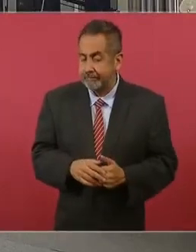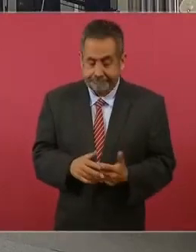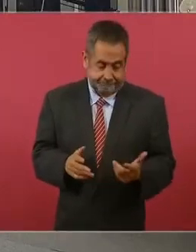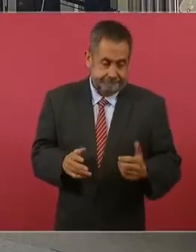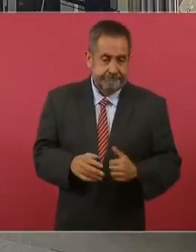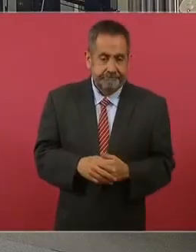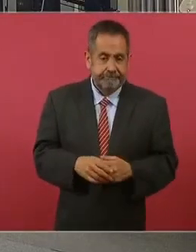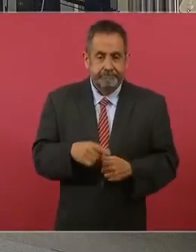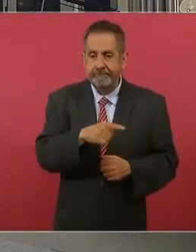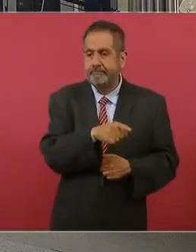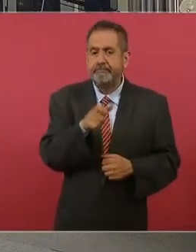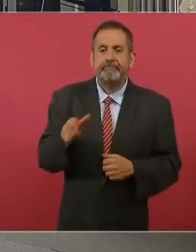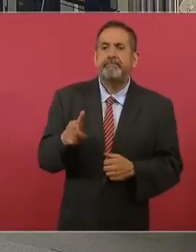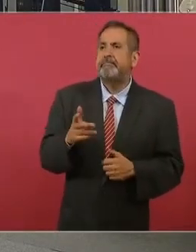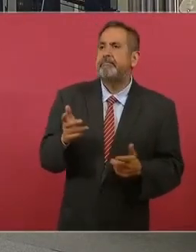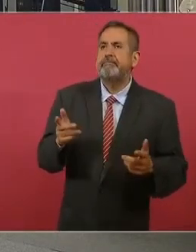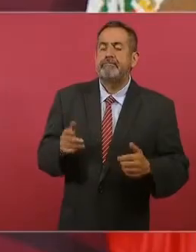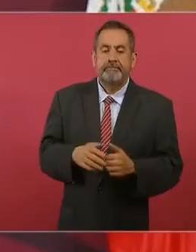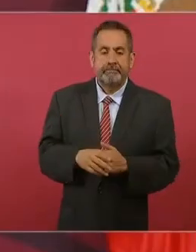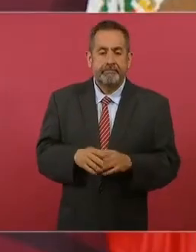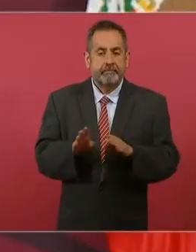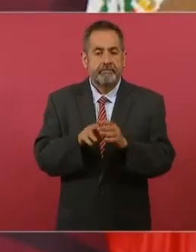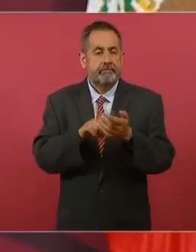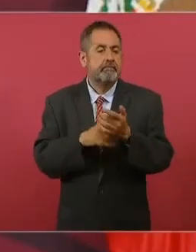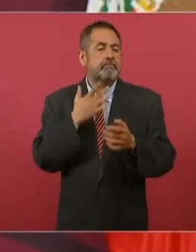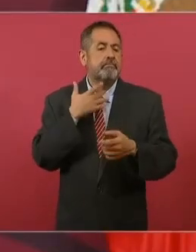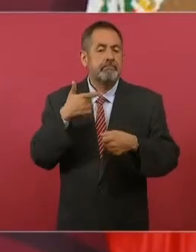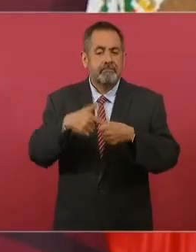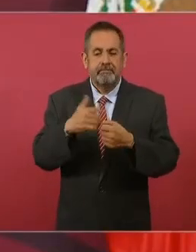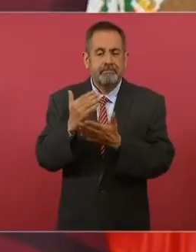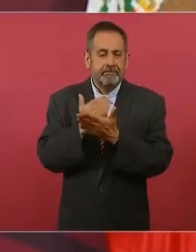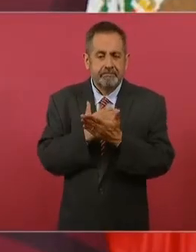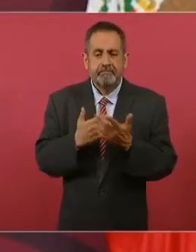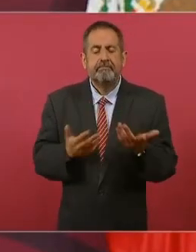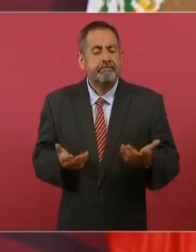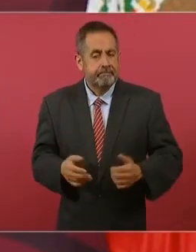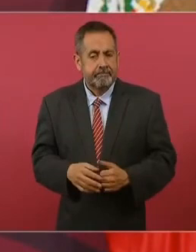¿Qué no pagan menos por la gasolina?